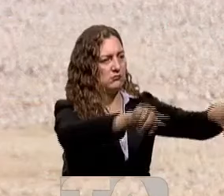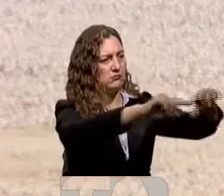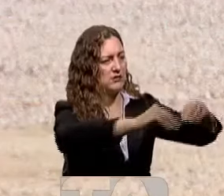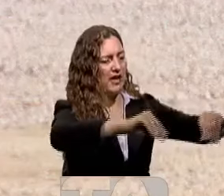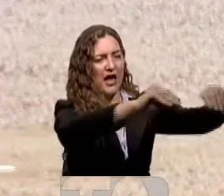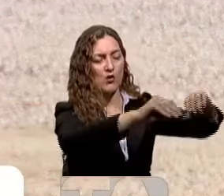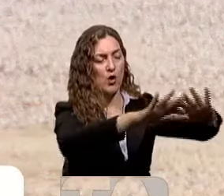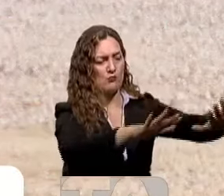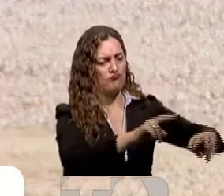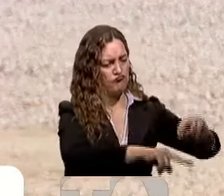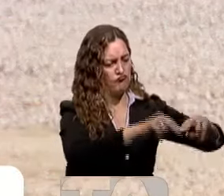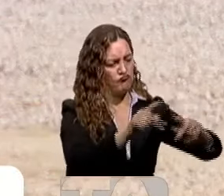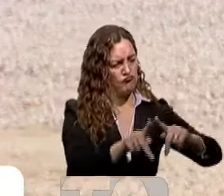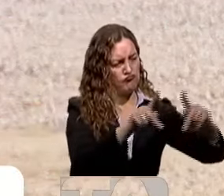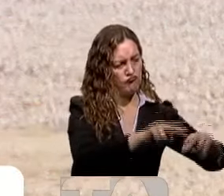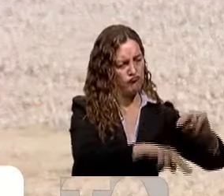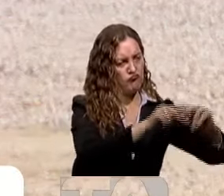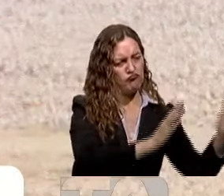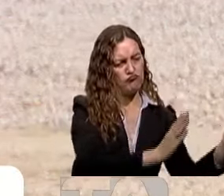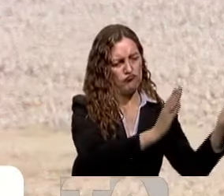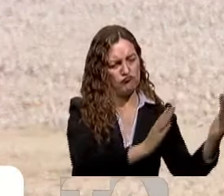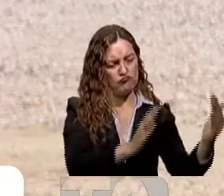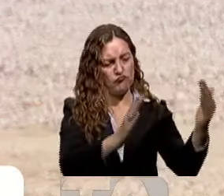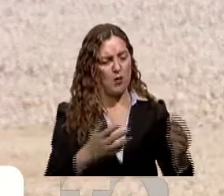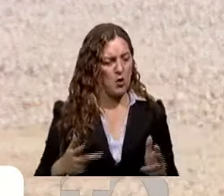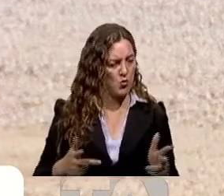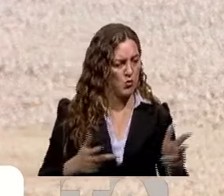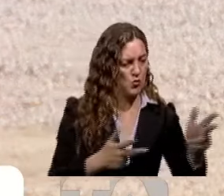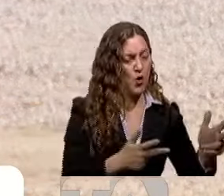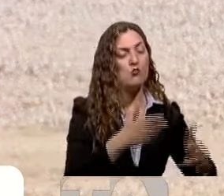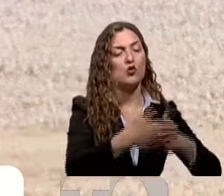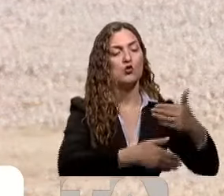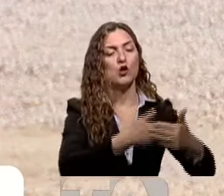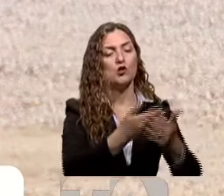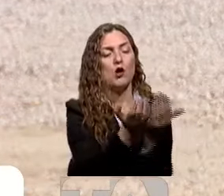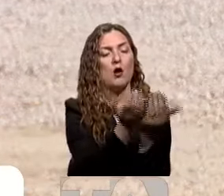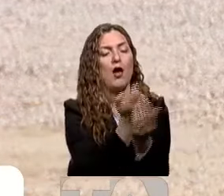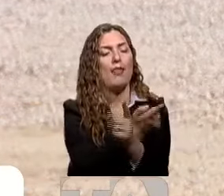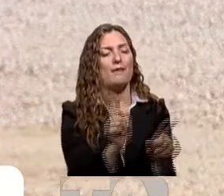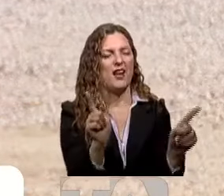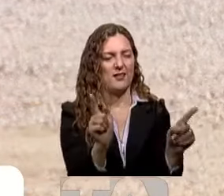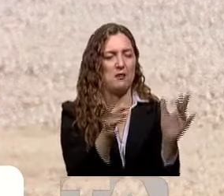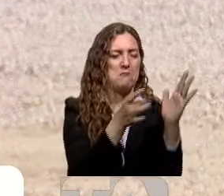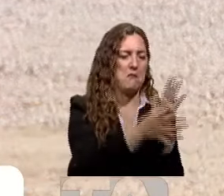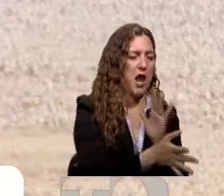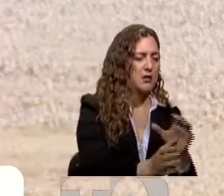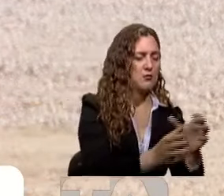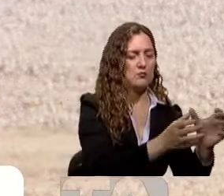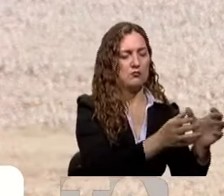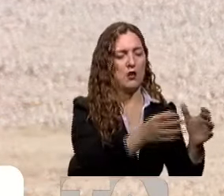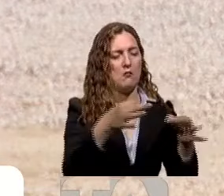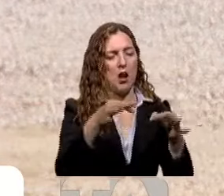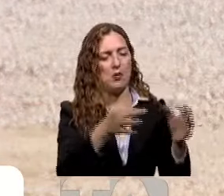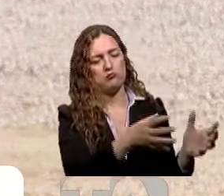está enlazado con emaseo y la secretaría de ambiente empezar en una en un proceso recolección diferenciada que ya est estamos en un proyecto piloto con